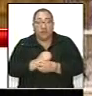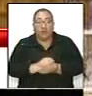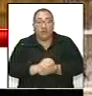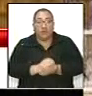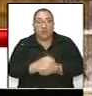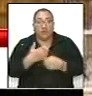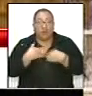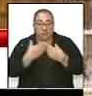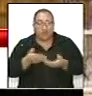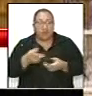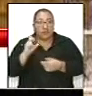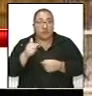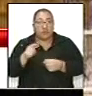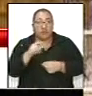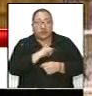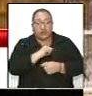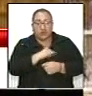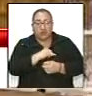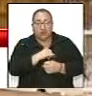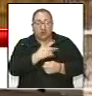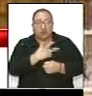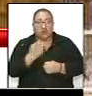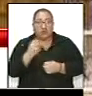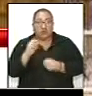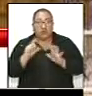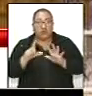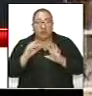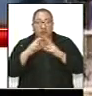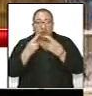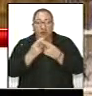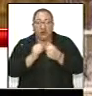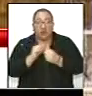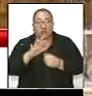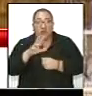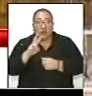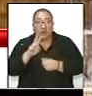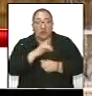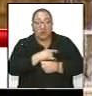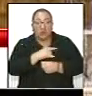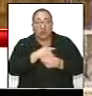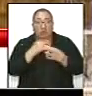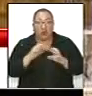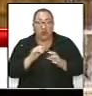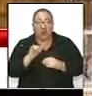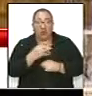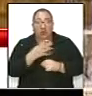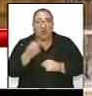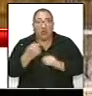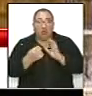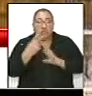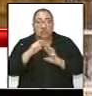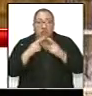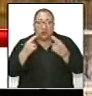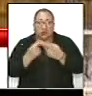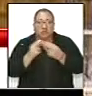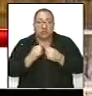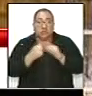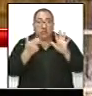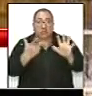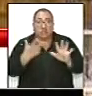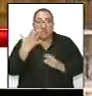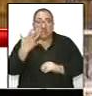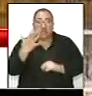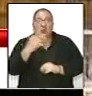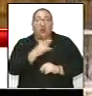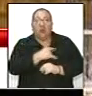yo liderando la institución 307 reuniones con 52 universidades públicas y 412 reuniones con 85